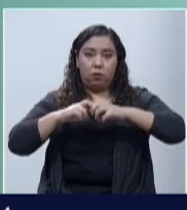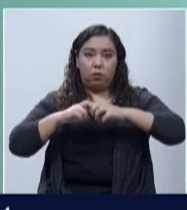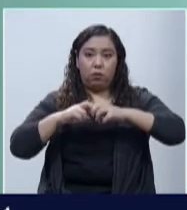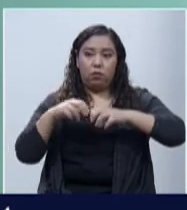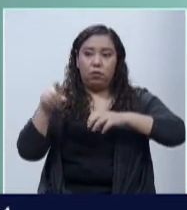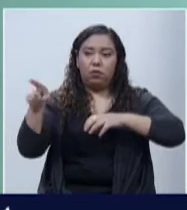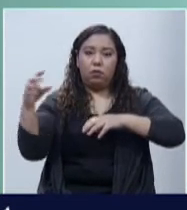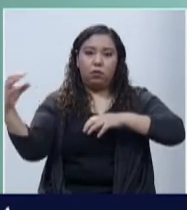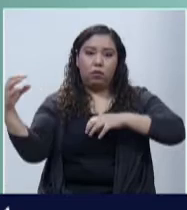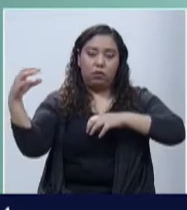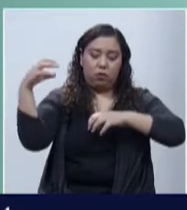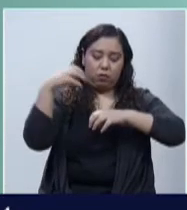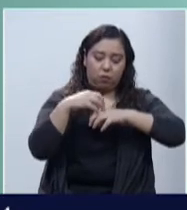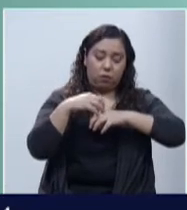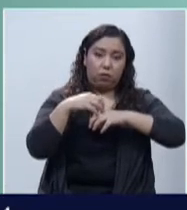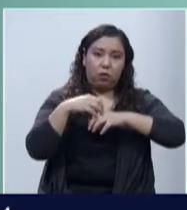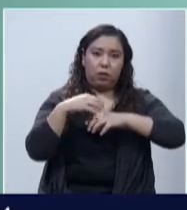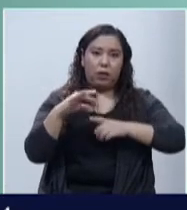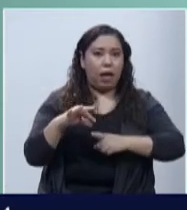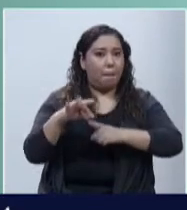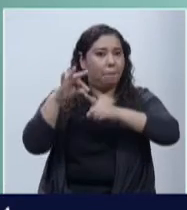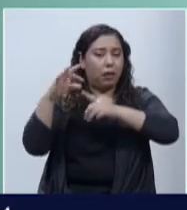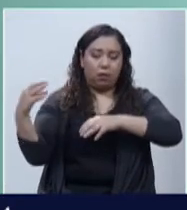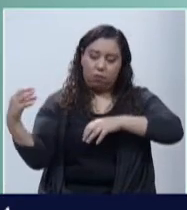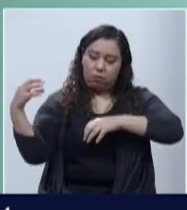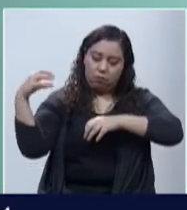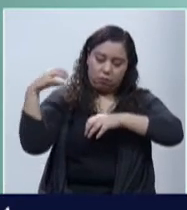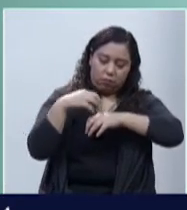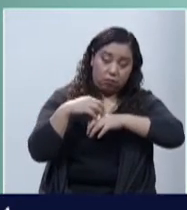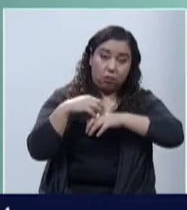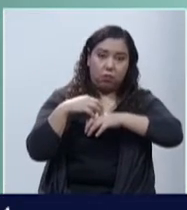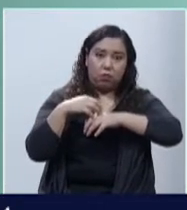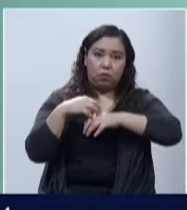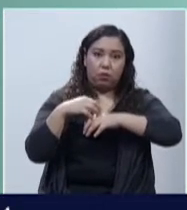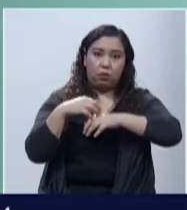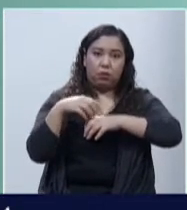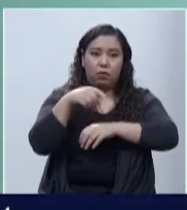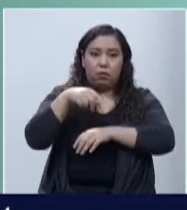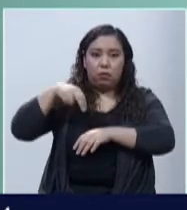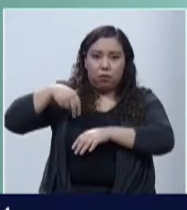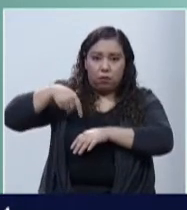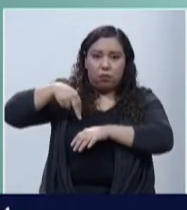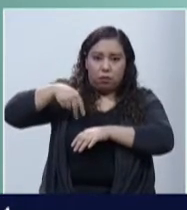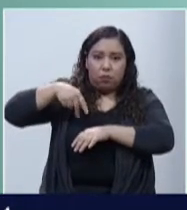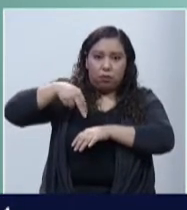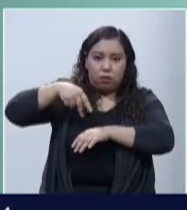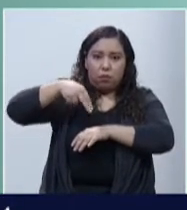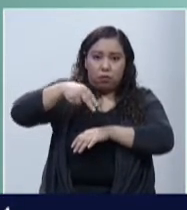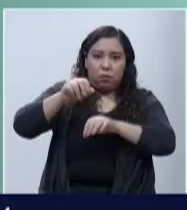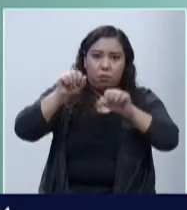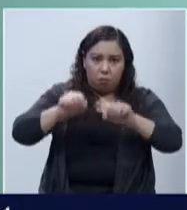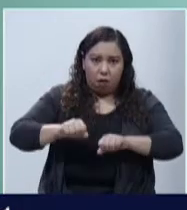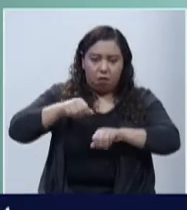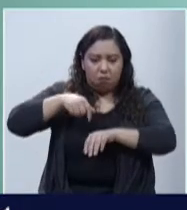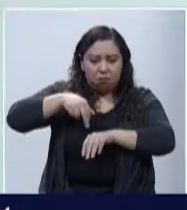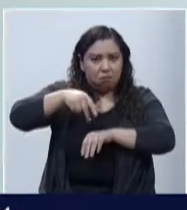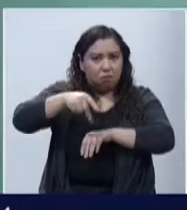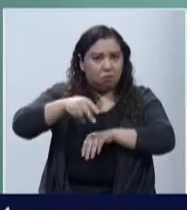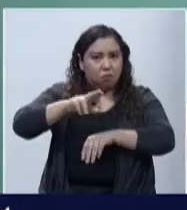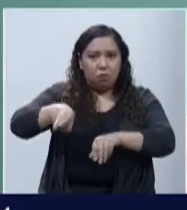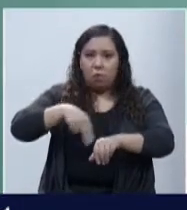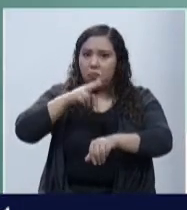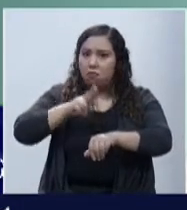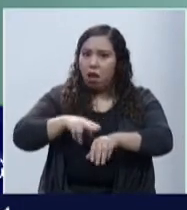prótesis especial para poderla ayudar luego a deambular y a poder hacer su actividad normal